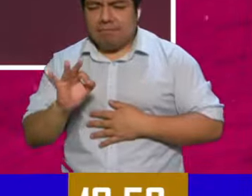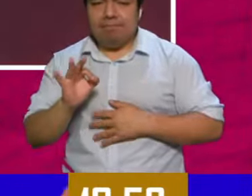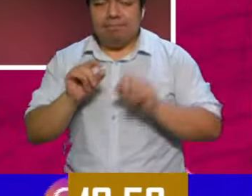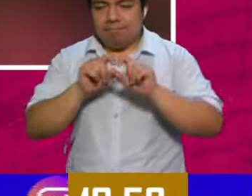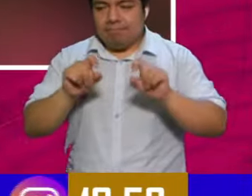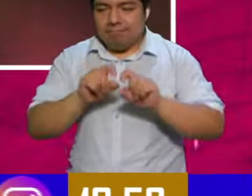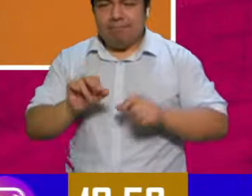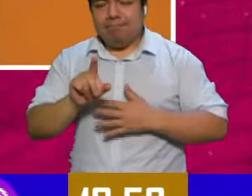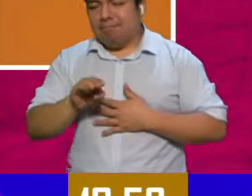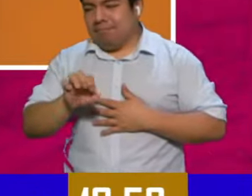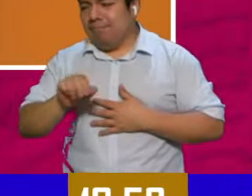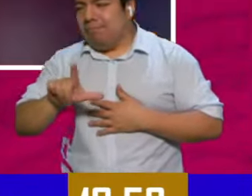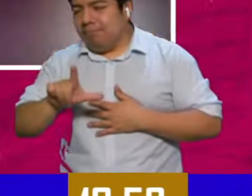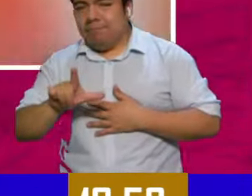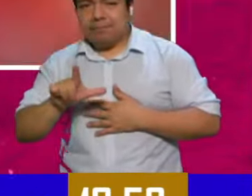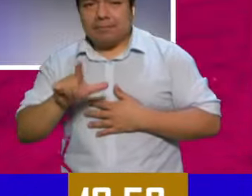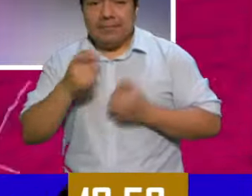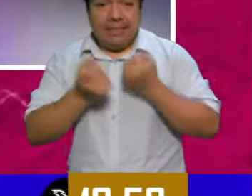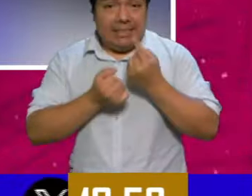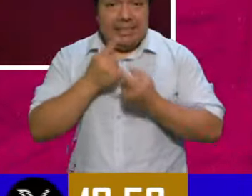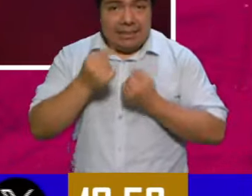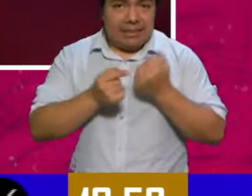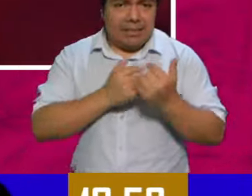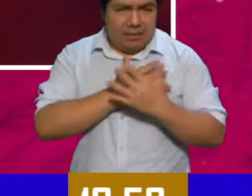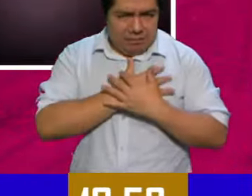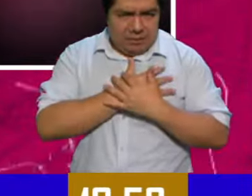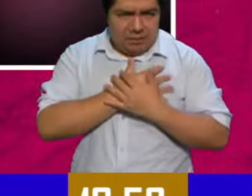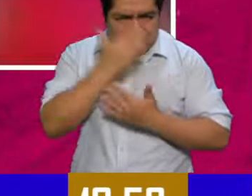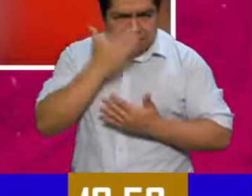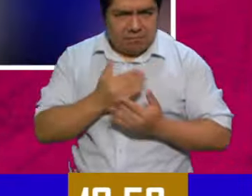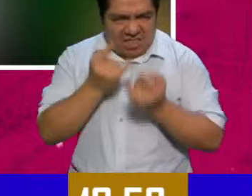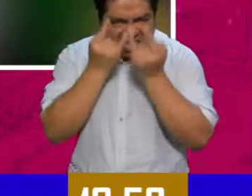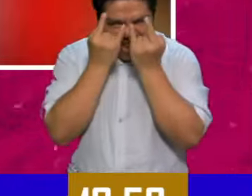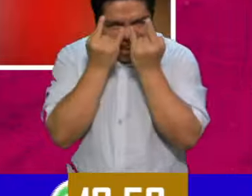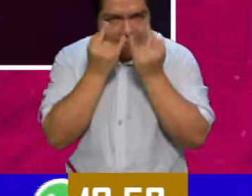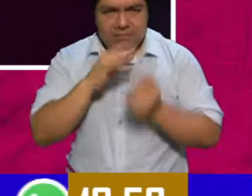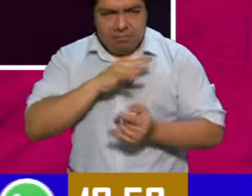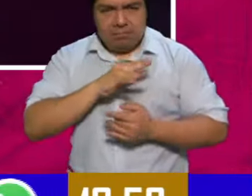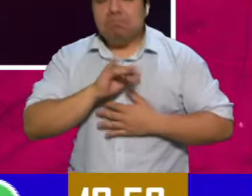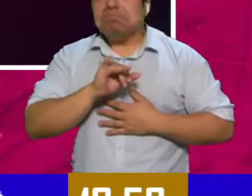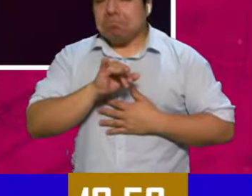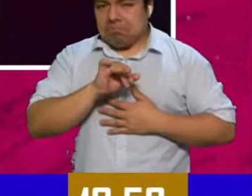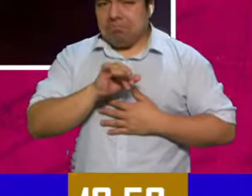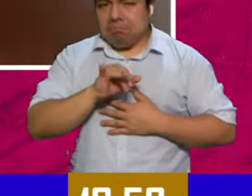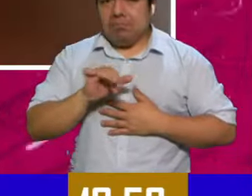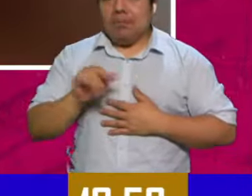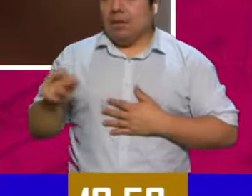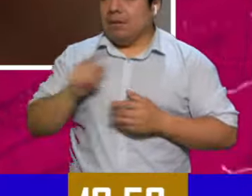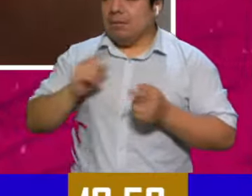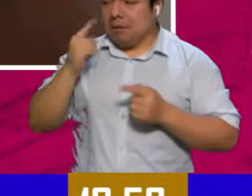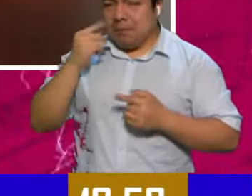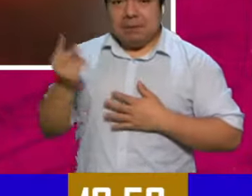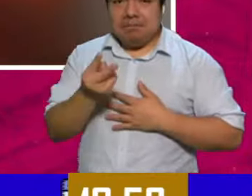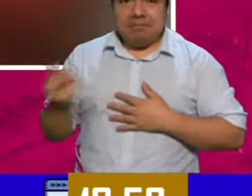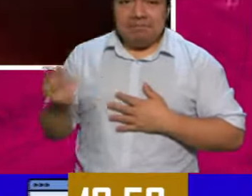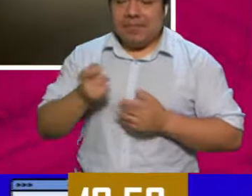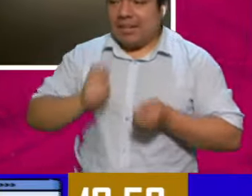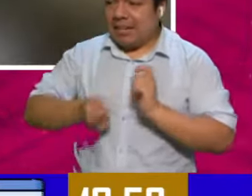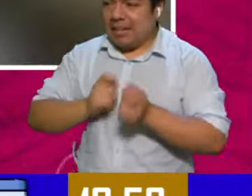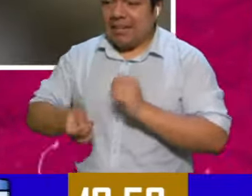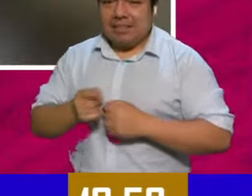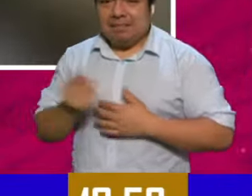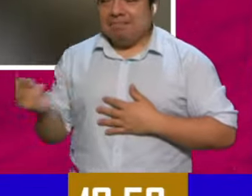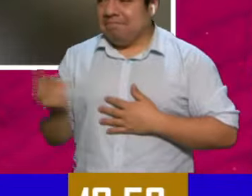playlists de Luis Miguel. No, pero sí hay romance también en el metal, ¿no? Claro, ¿sí? Que sí, vean al bajista y al baterista. Ah, ustedes son